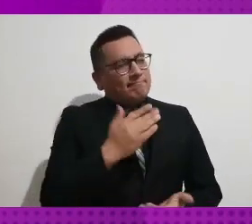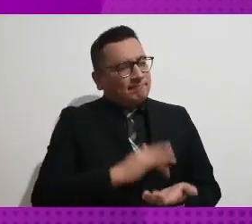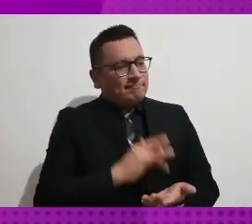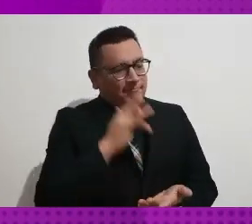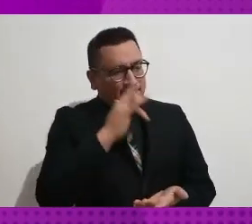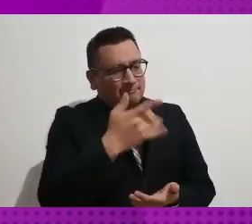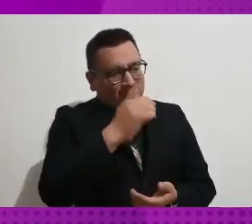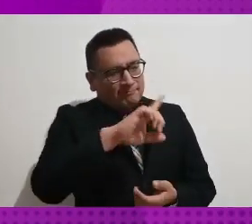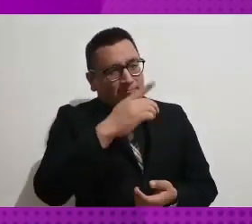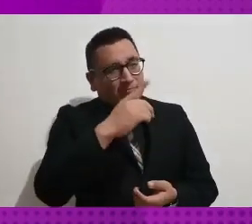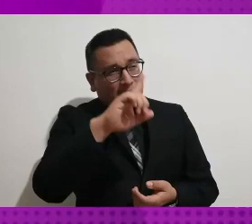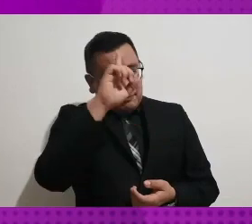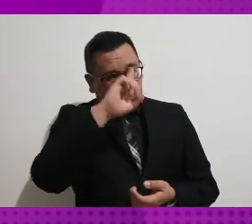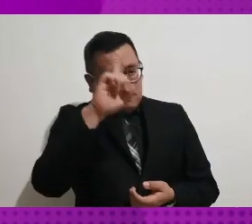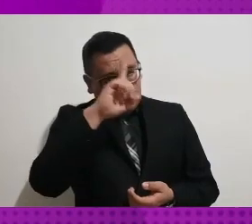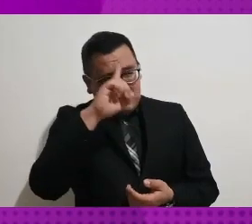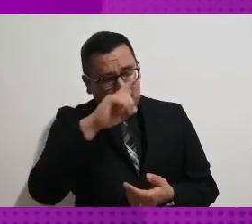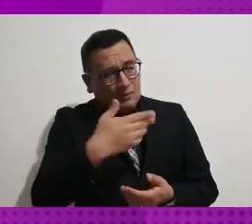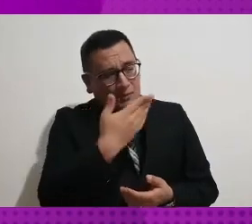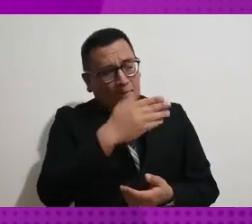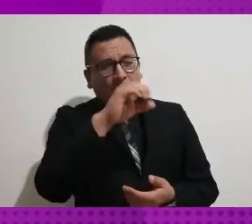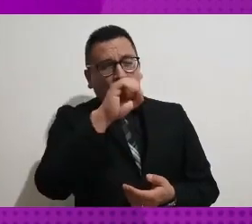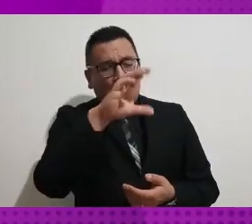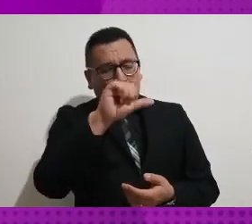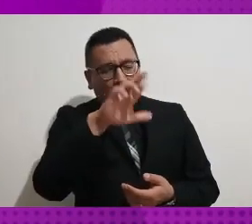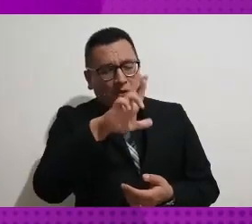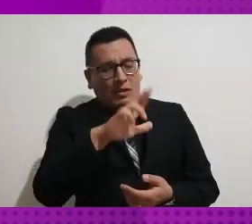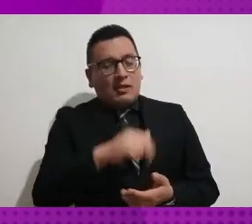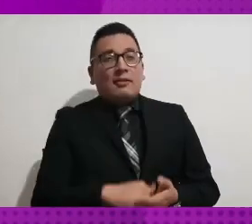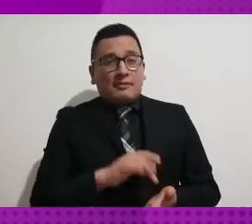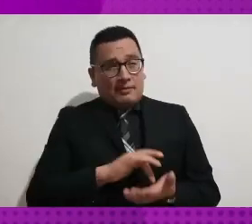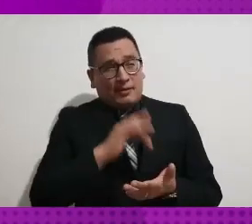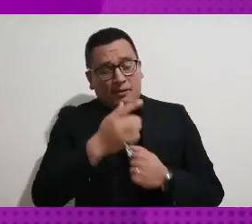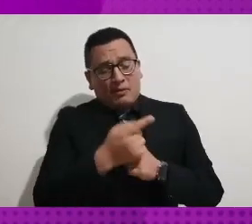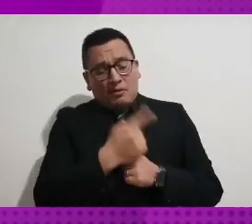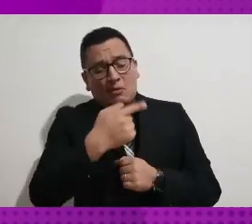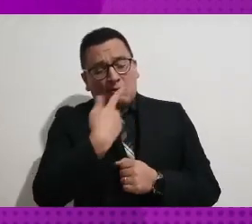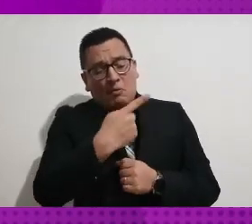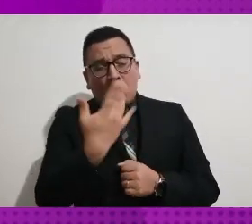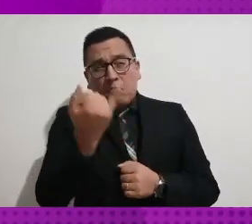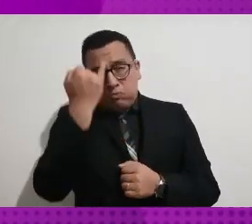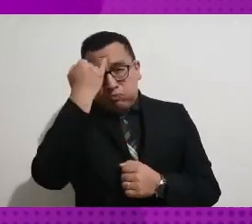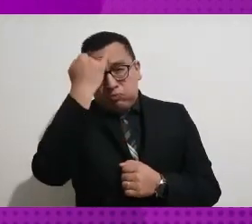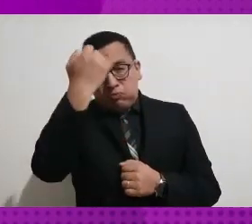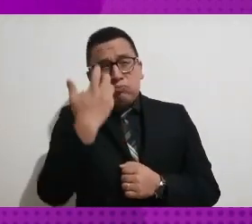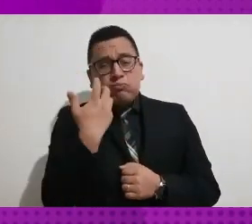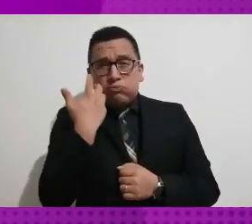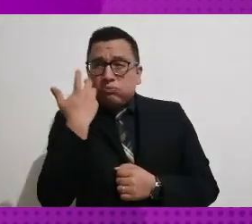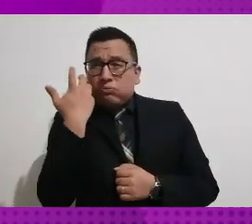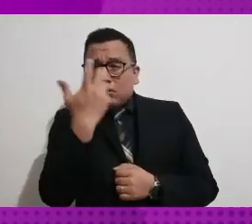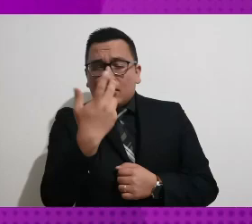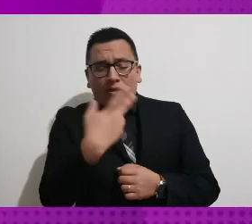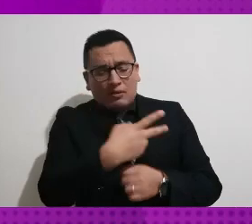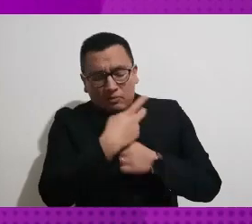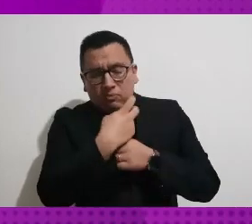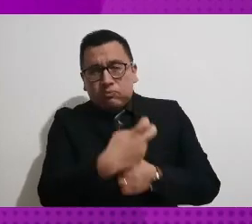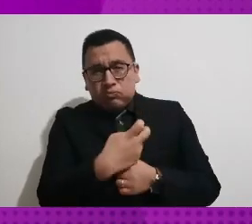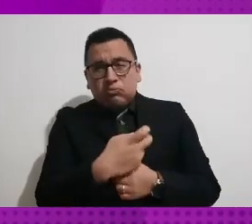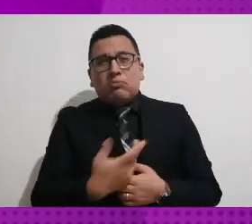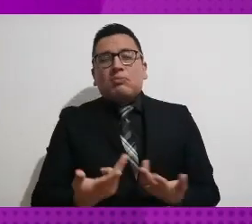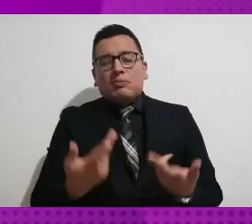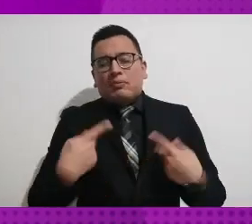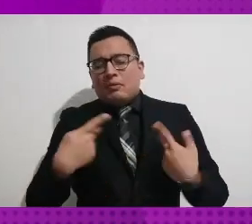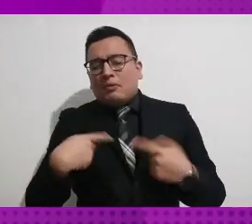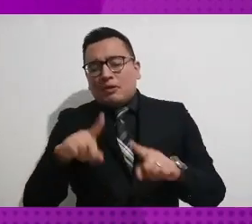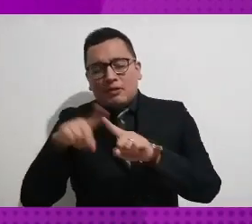consejero Oscar, a ustedes, porque pues tienen estas también iniciativas de invitar a personas